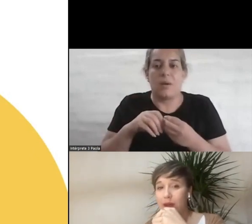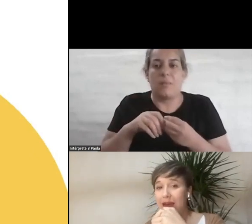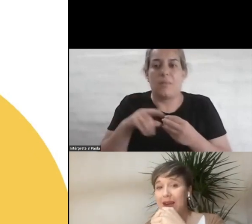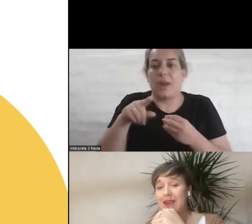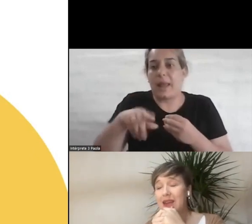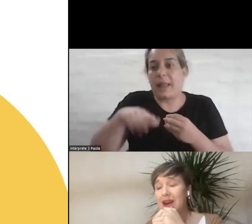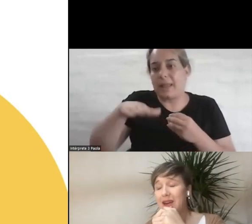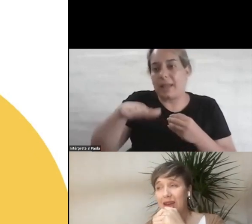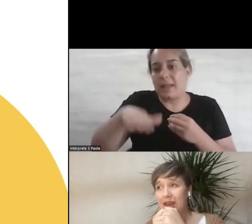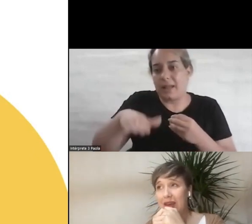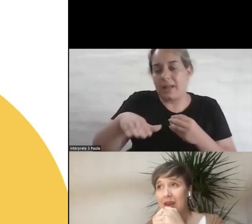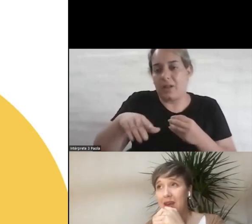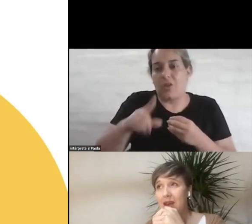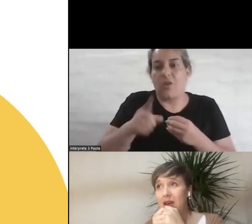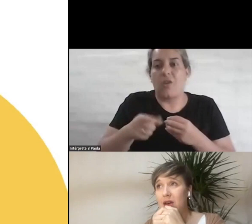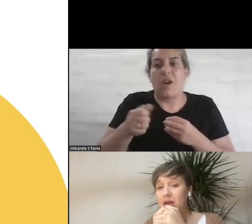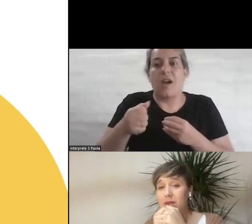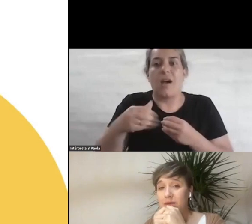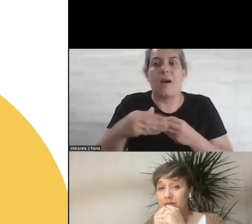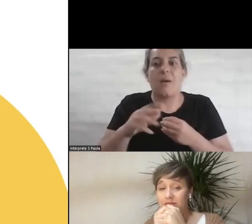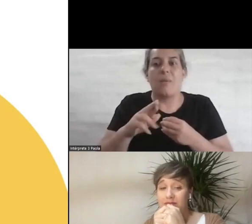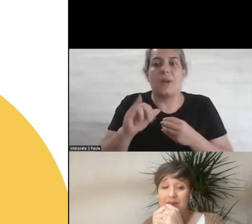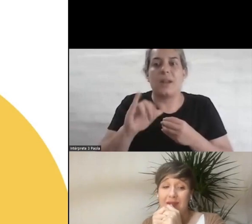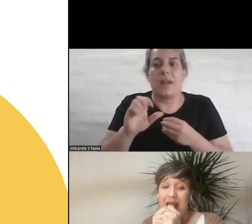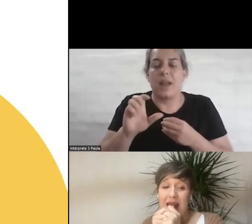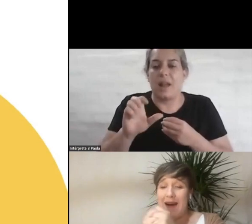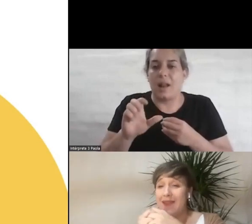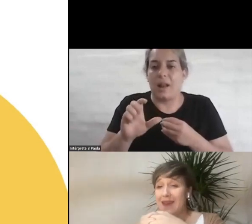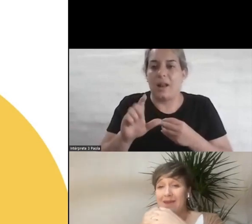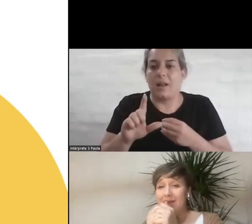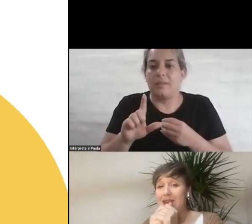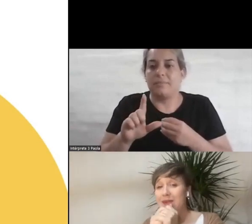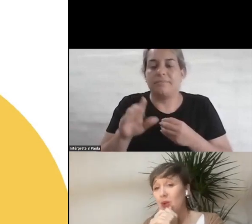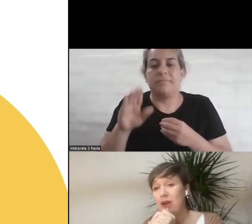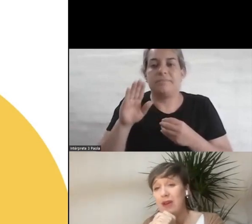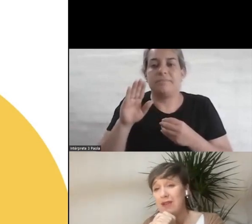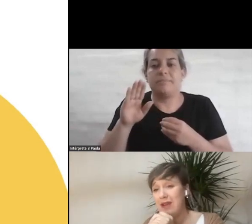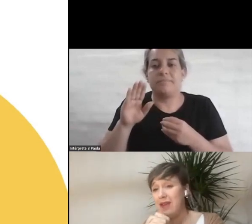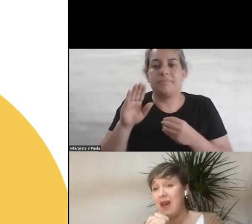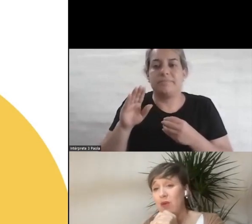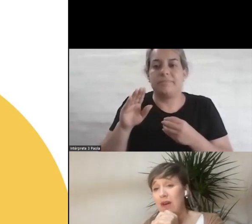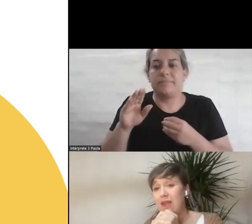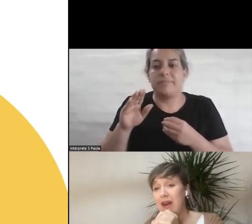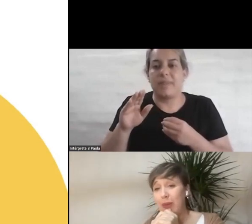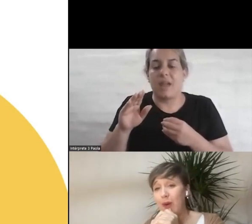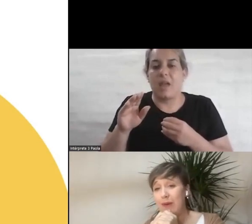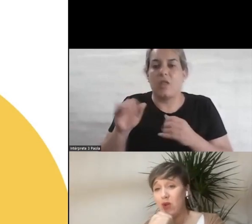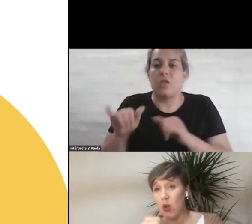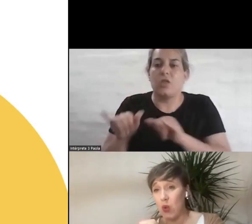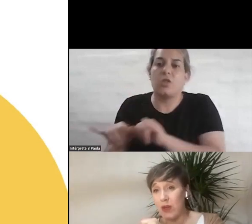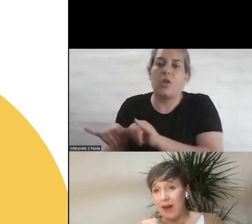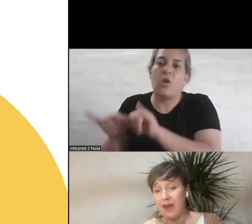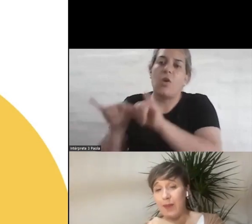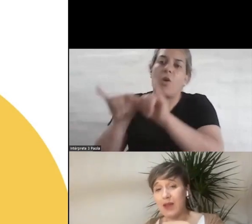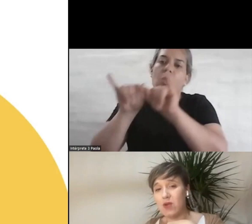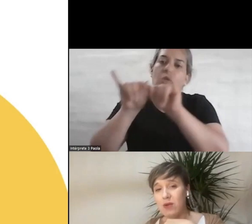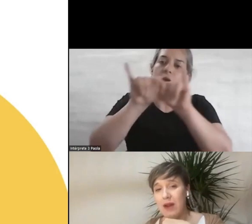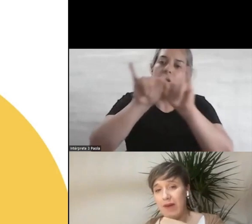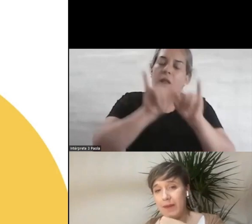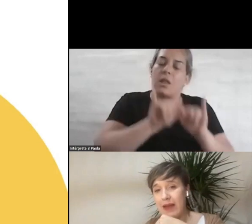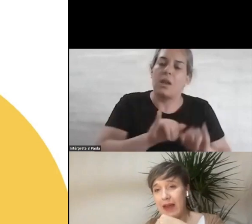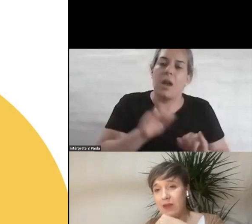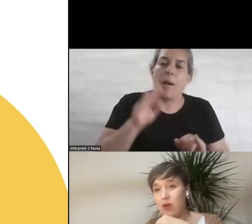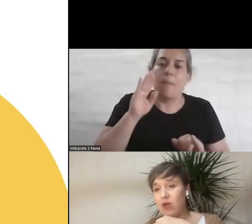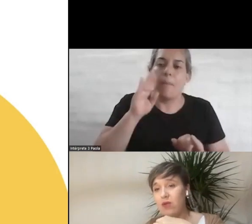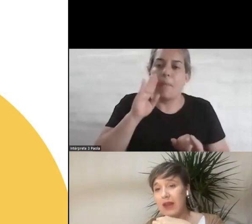que se complican y necesitan mm, a la madre las 24 horas del día, una dedicación absoluta, y para eso